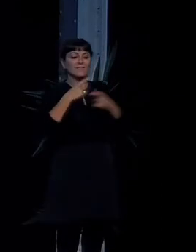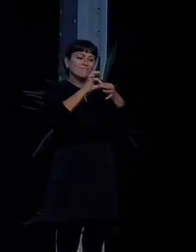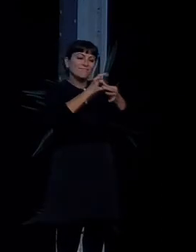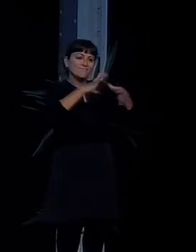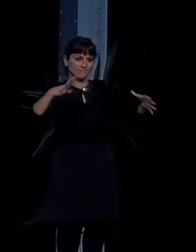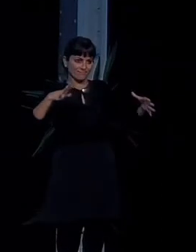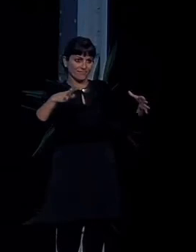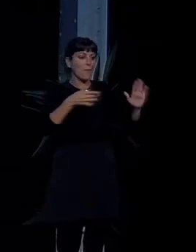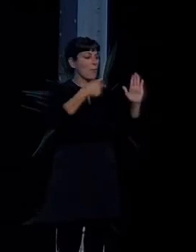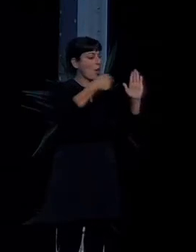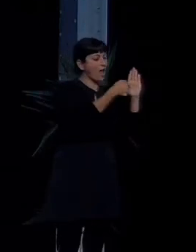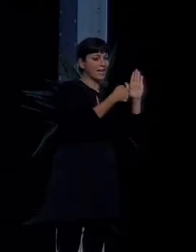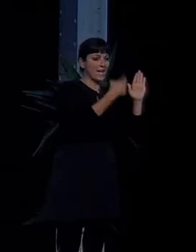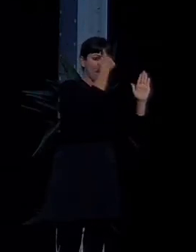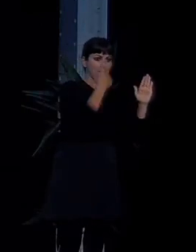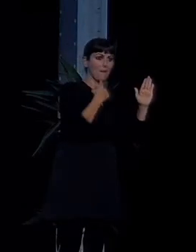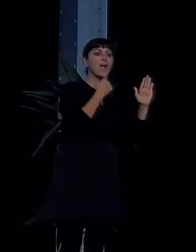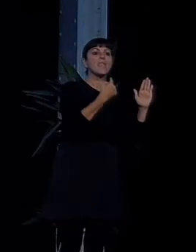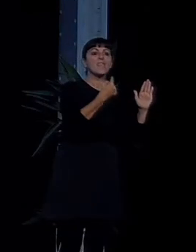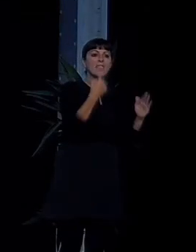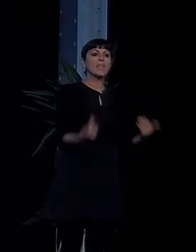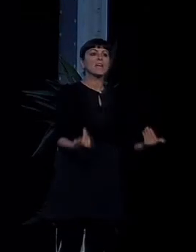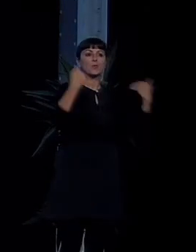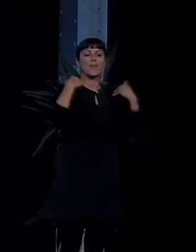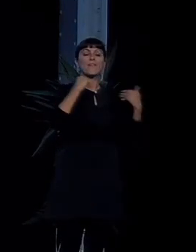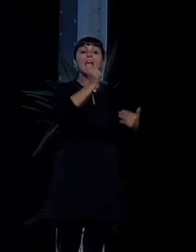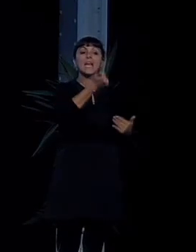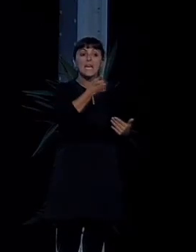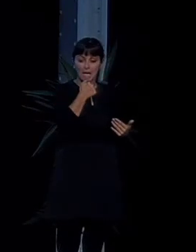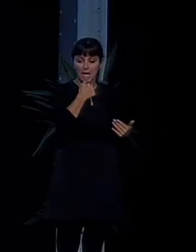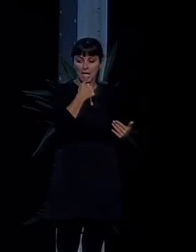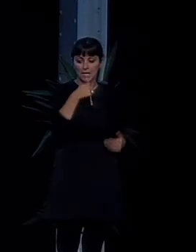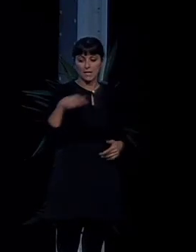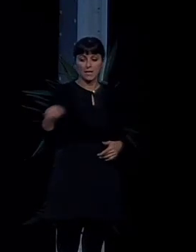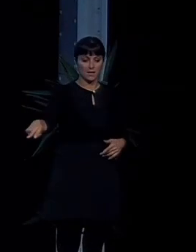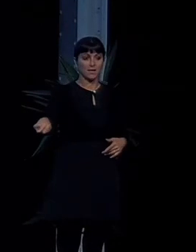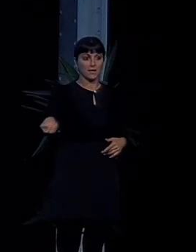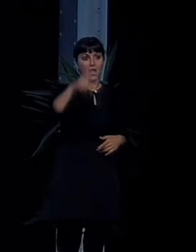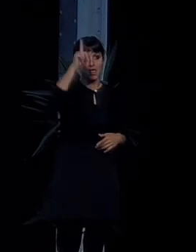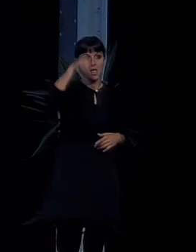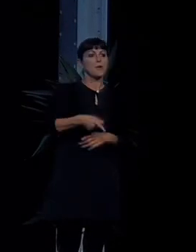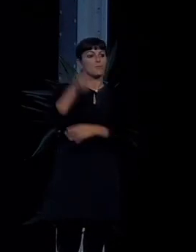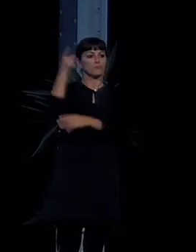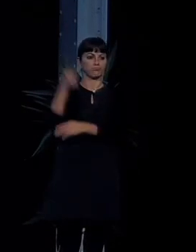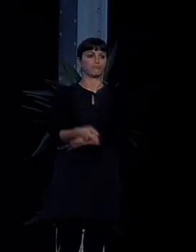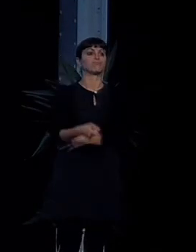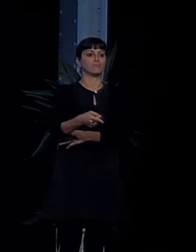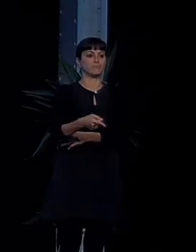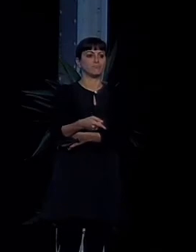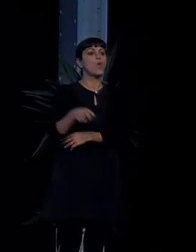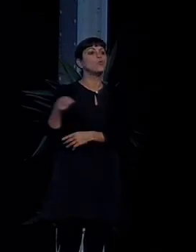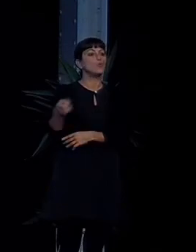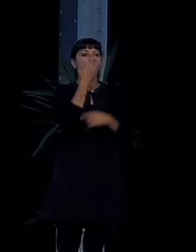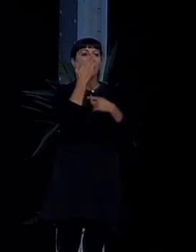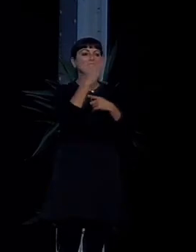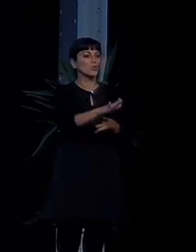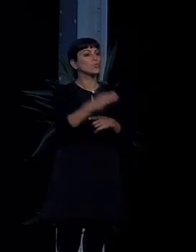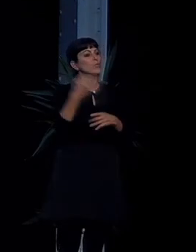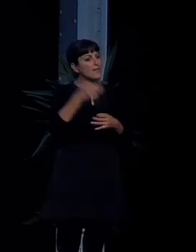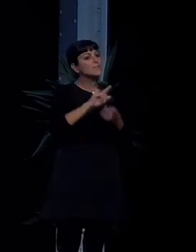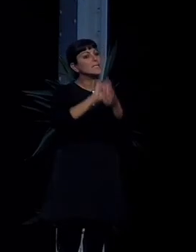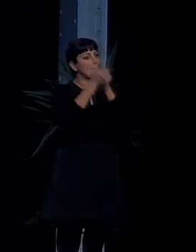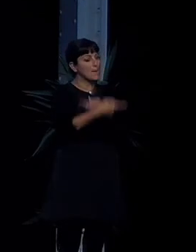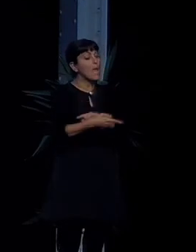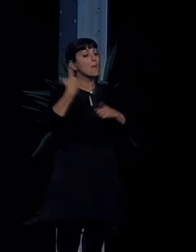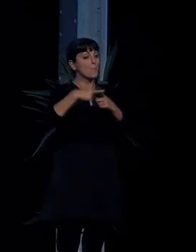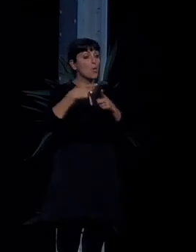quién tiene la culpa de esa agresión, ¿no? Y también nos está marcando una pauta de comportamiento muy clara. Hay que reformular esa actitud si no queremos ser las